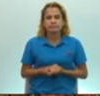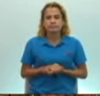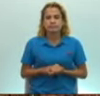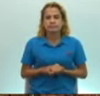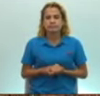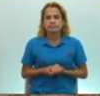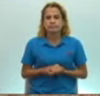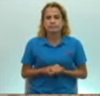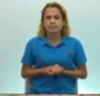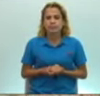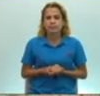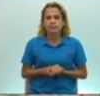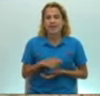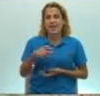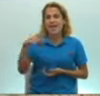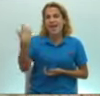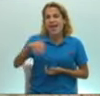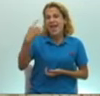Ahí les va.